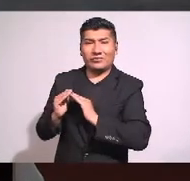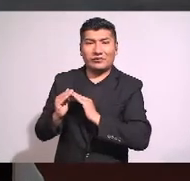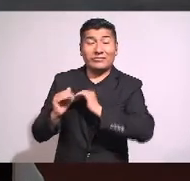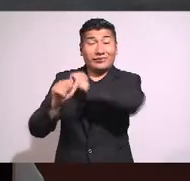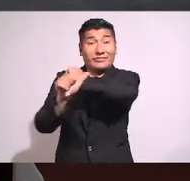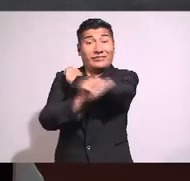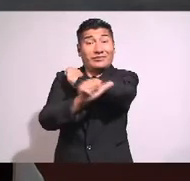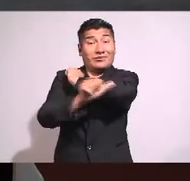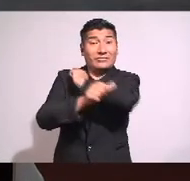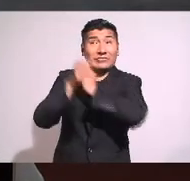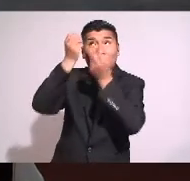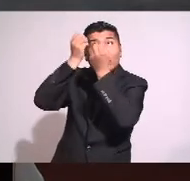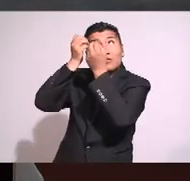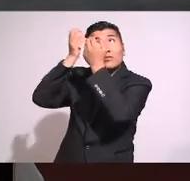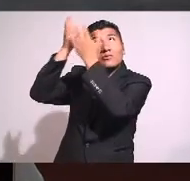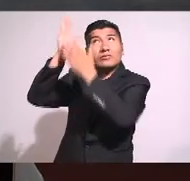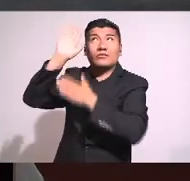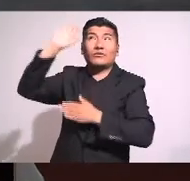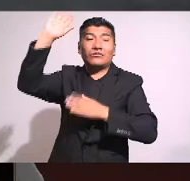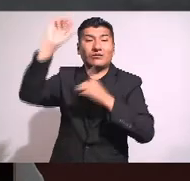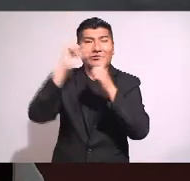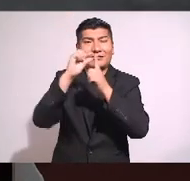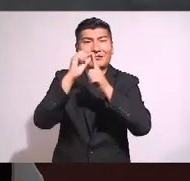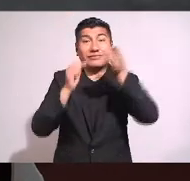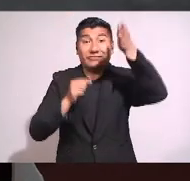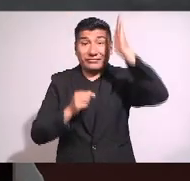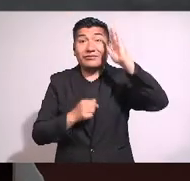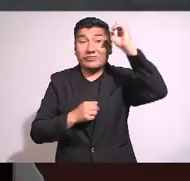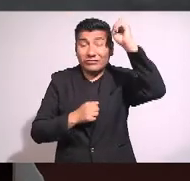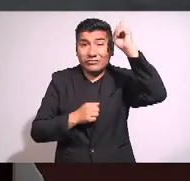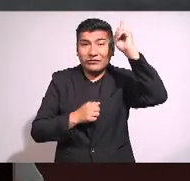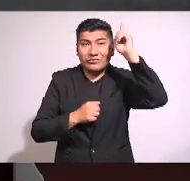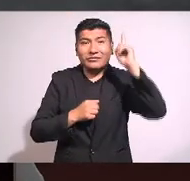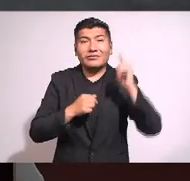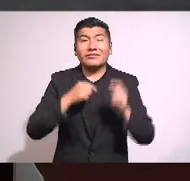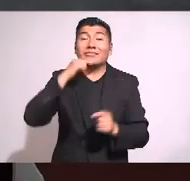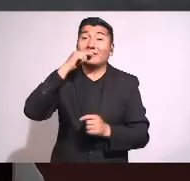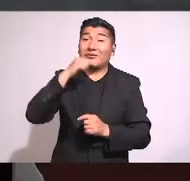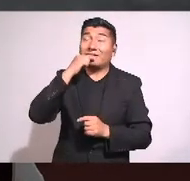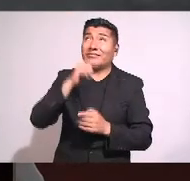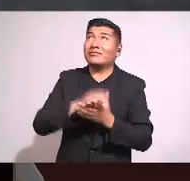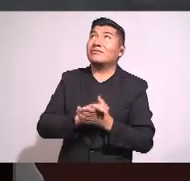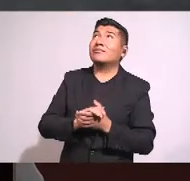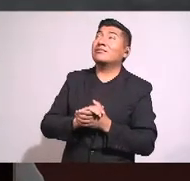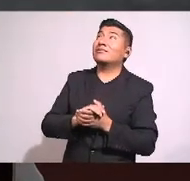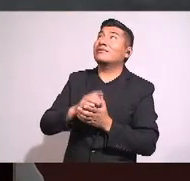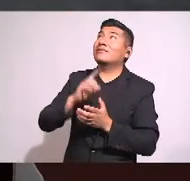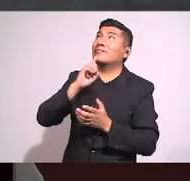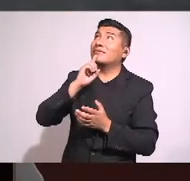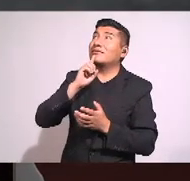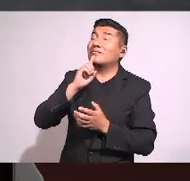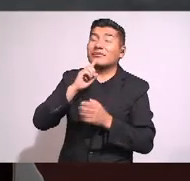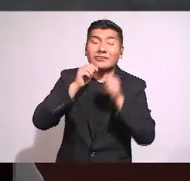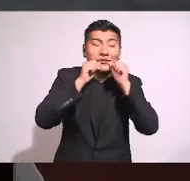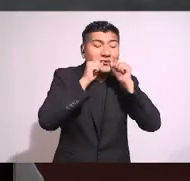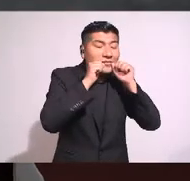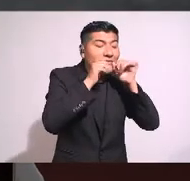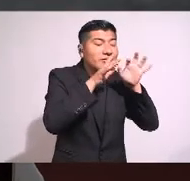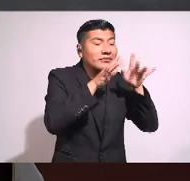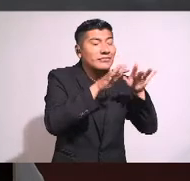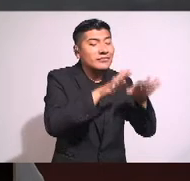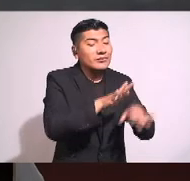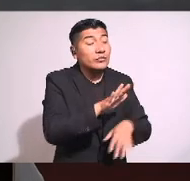Abraham obedece a la palabra de Dios, que le dice: serán bendecidas